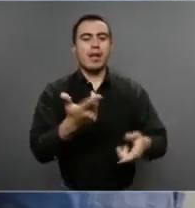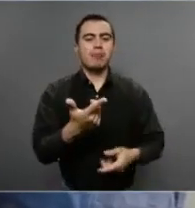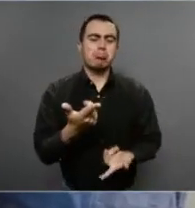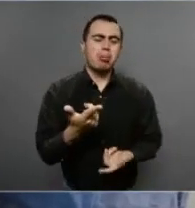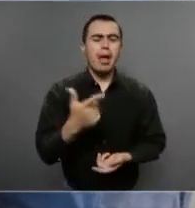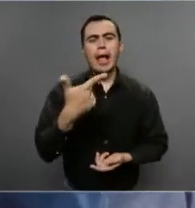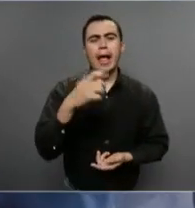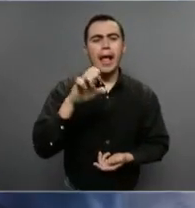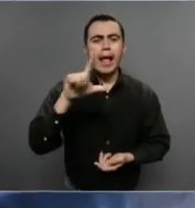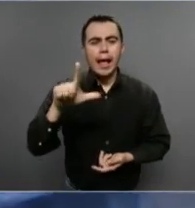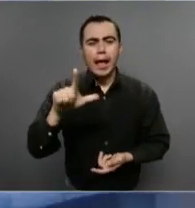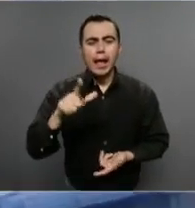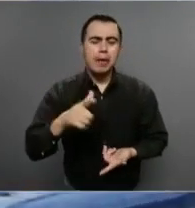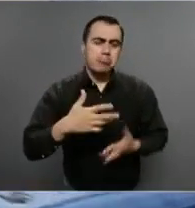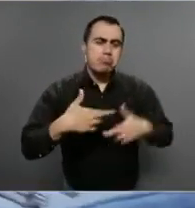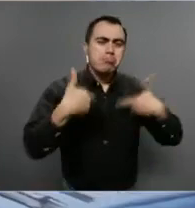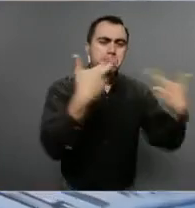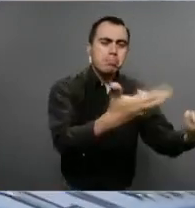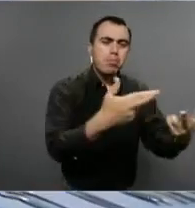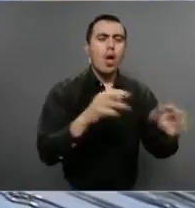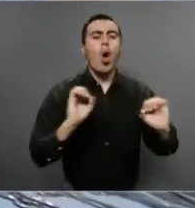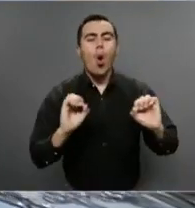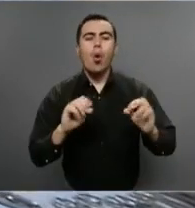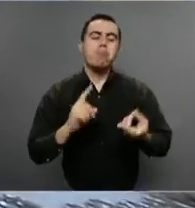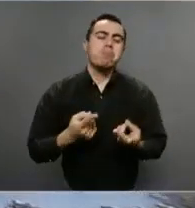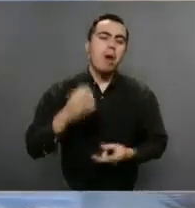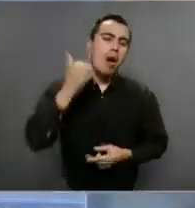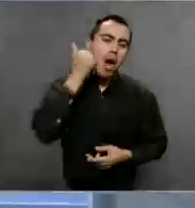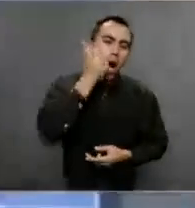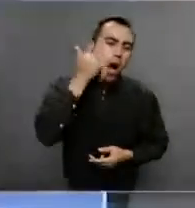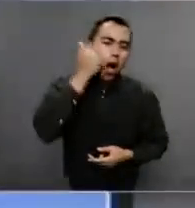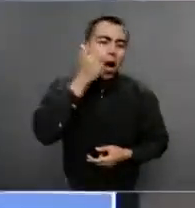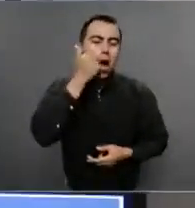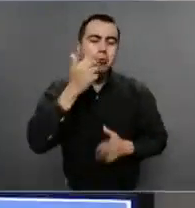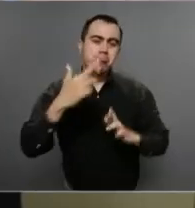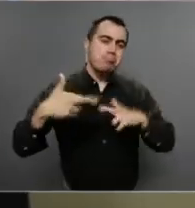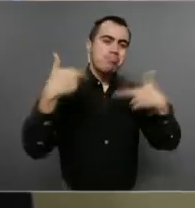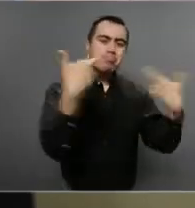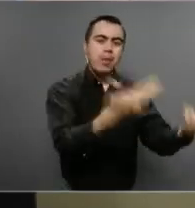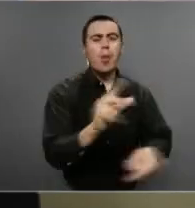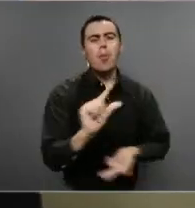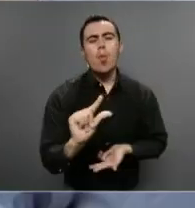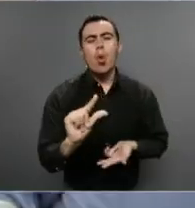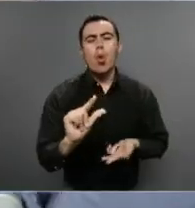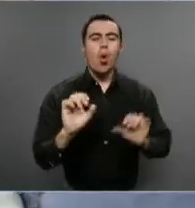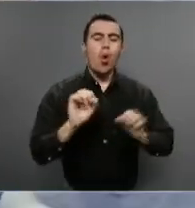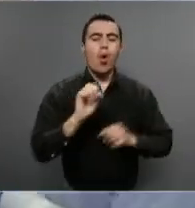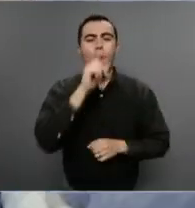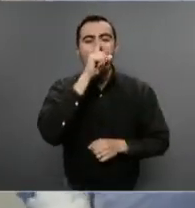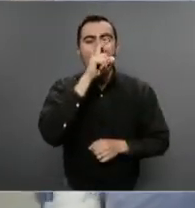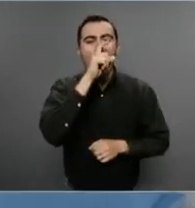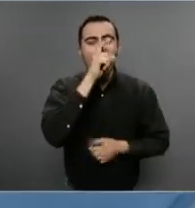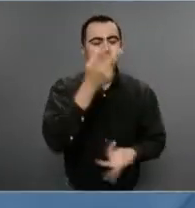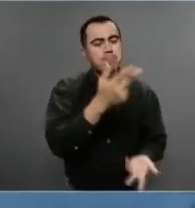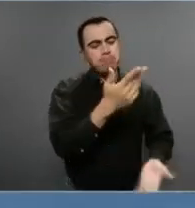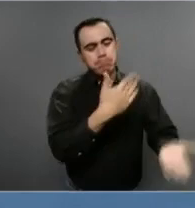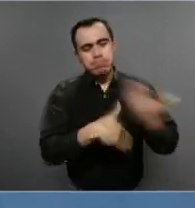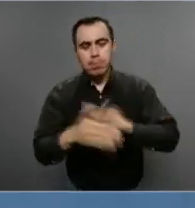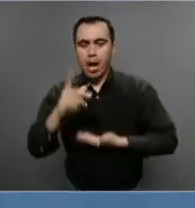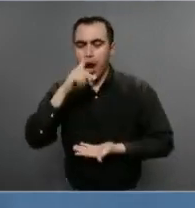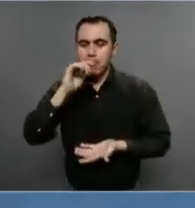de trastes que puedan lavarse ellos sus manos, que les permitan acceder al agua, mira, creo que eso ayudaría al menos en esta